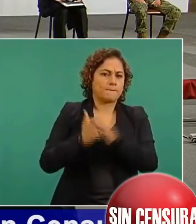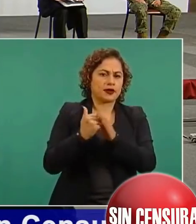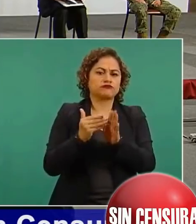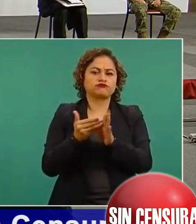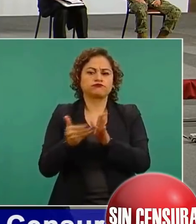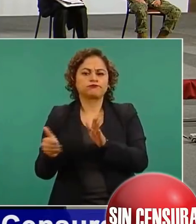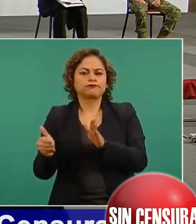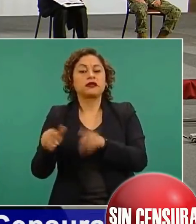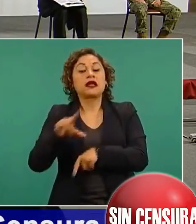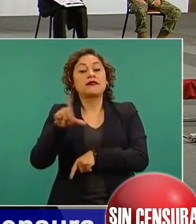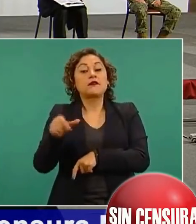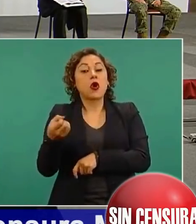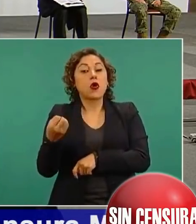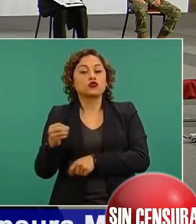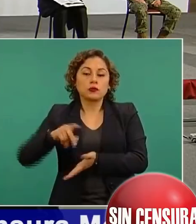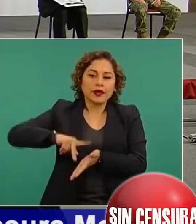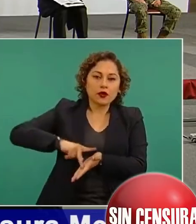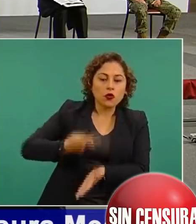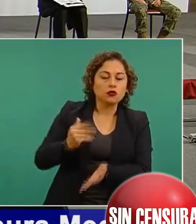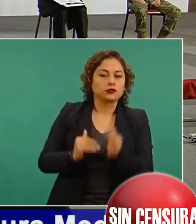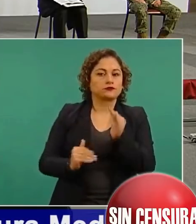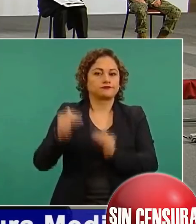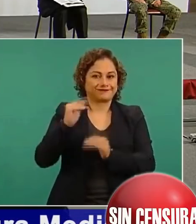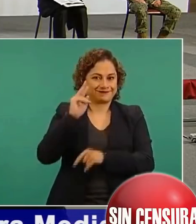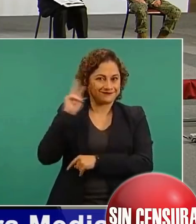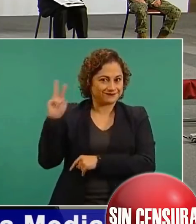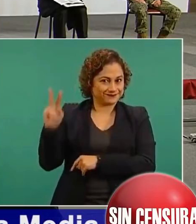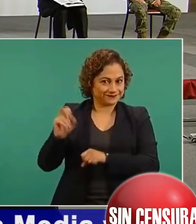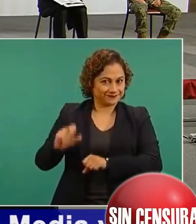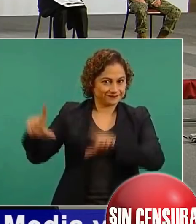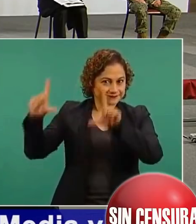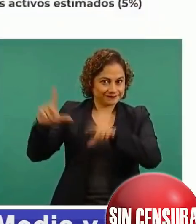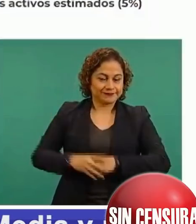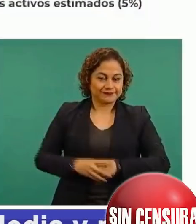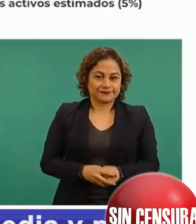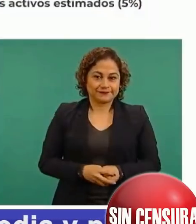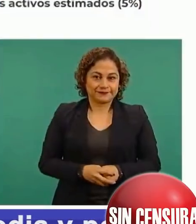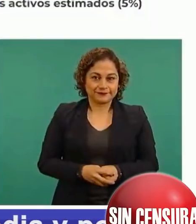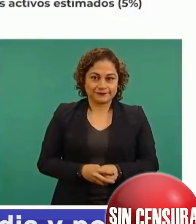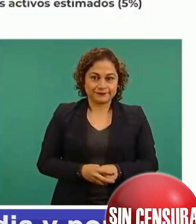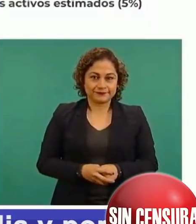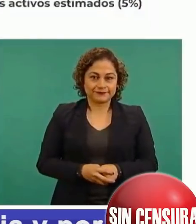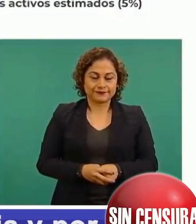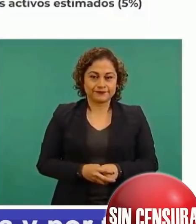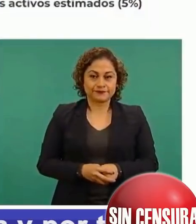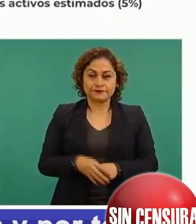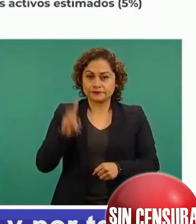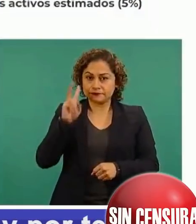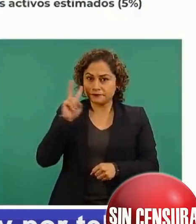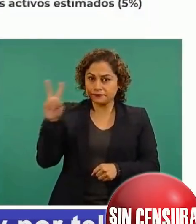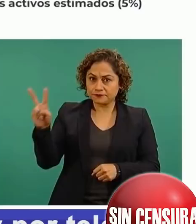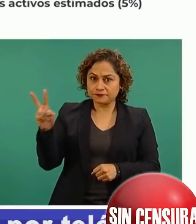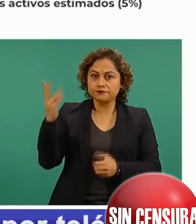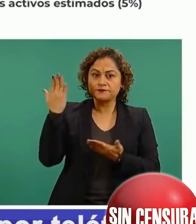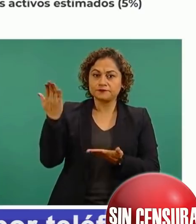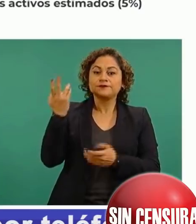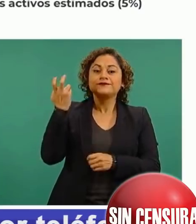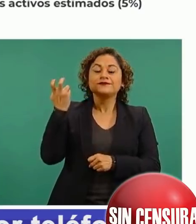empezó nuevamente al alza. Se puede ver ahí la trayectoria que tuvo hasta la semana 1 del